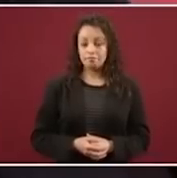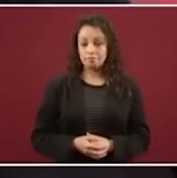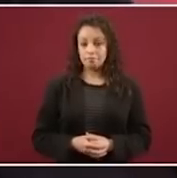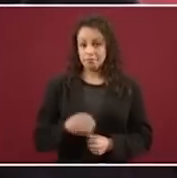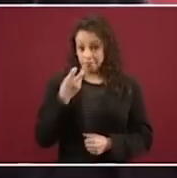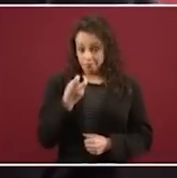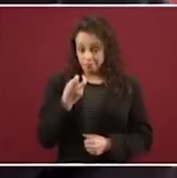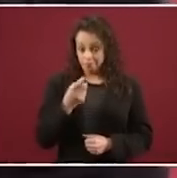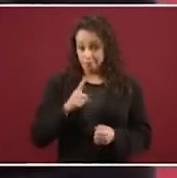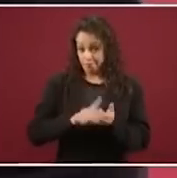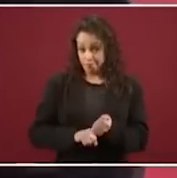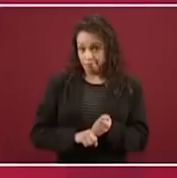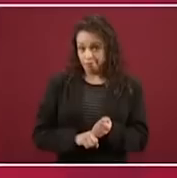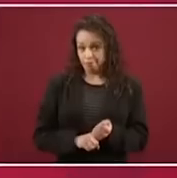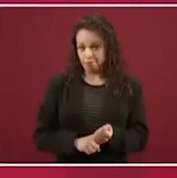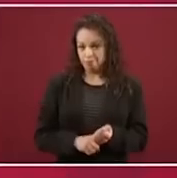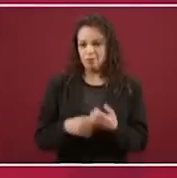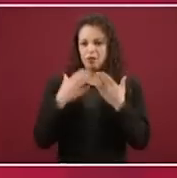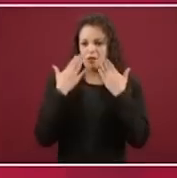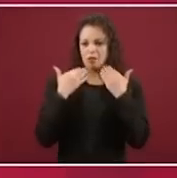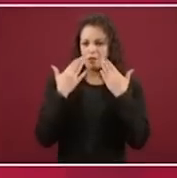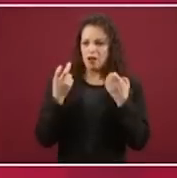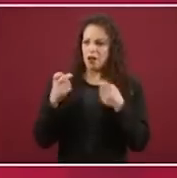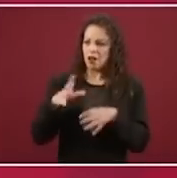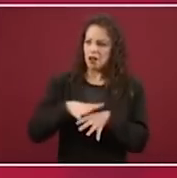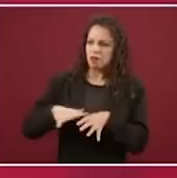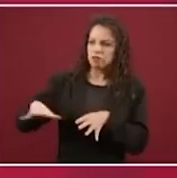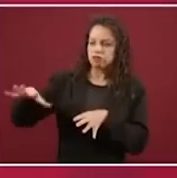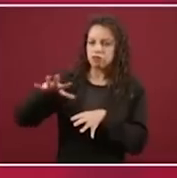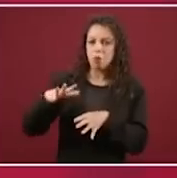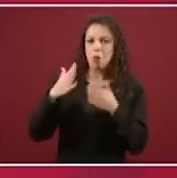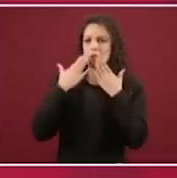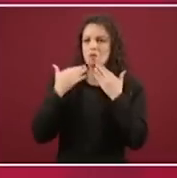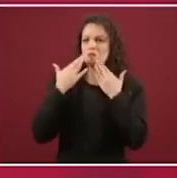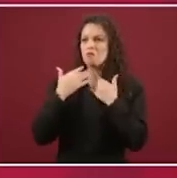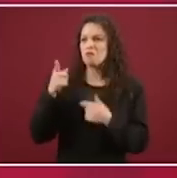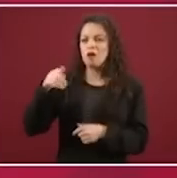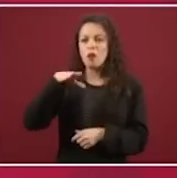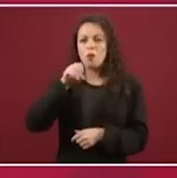que permita que un movimiento sin causa